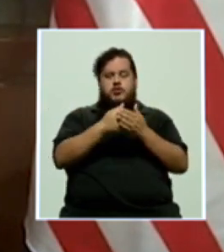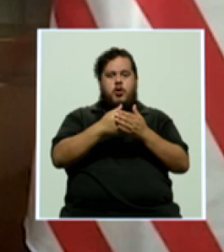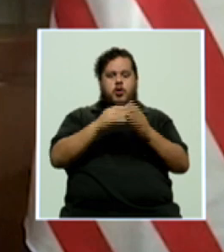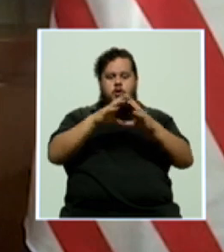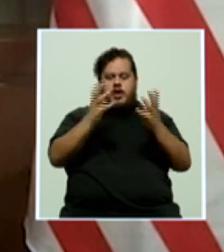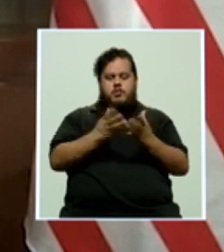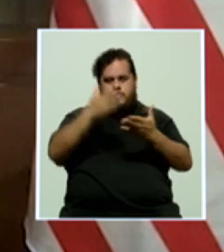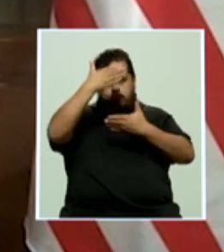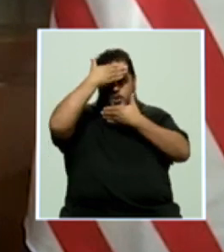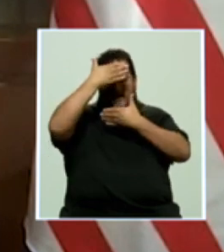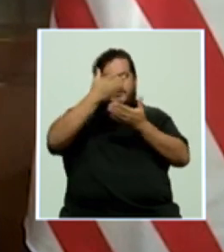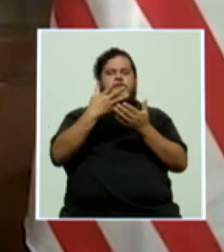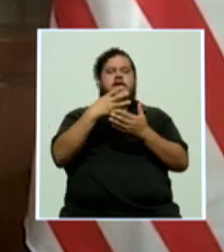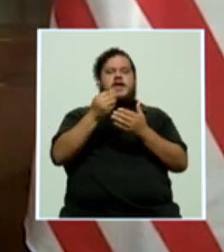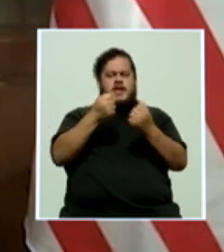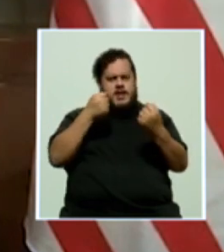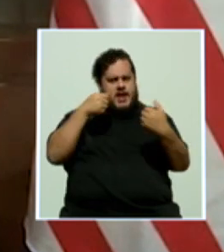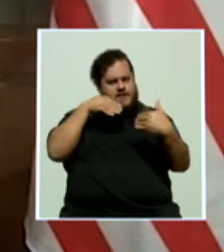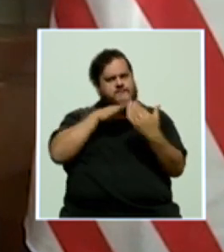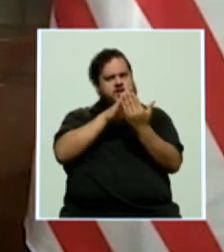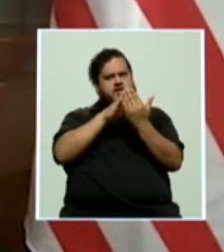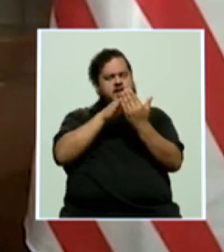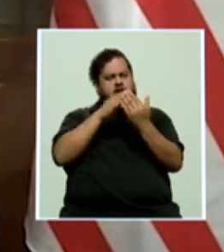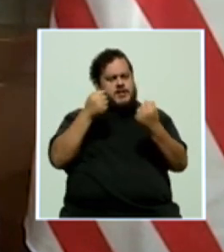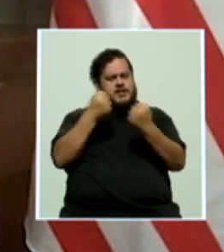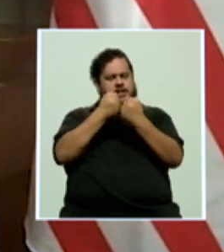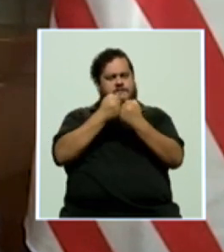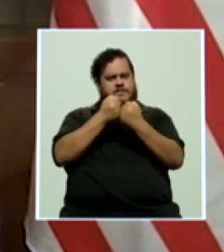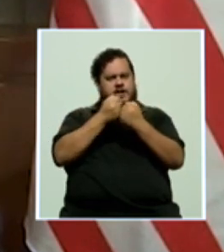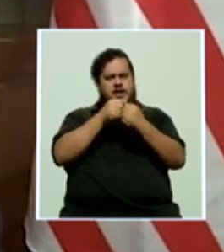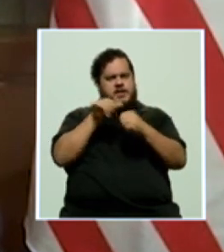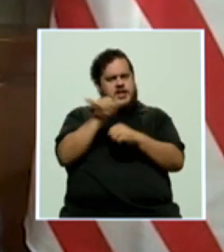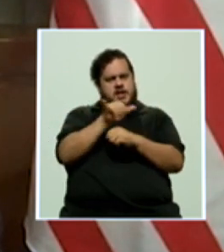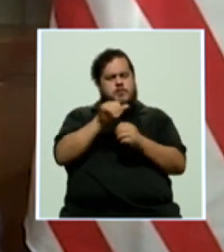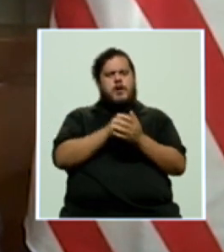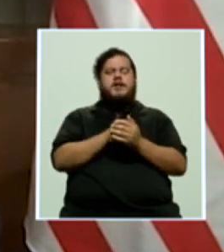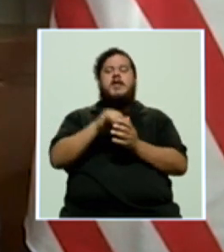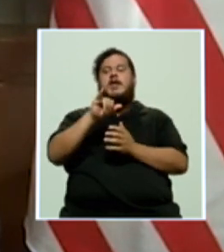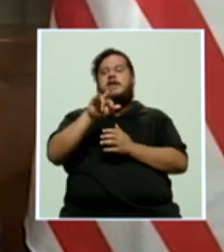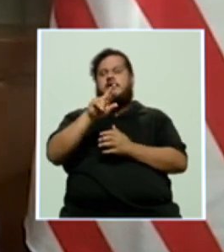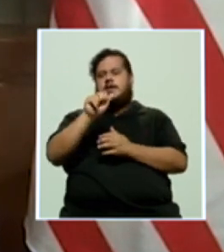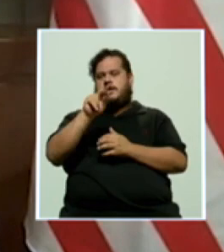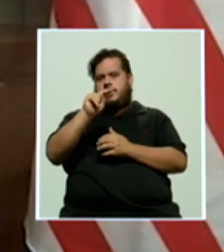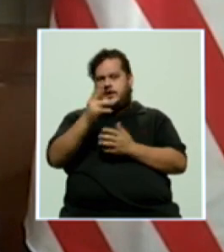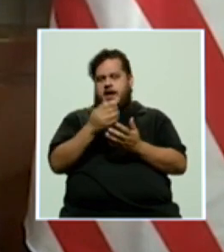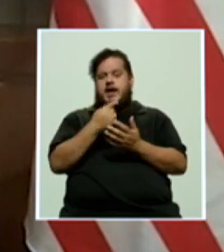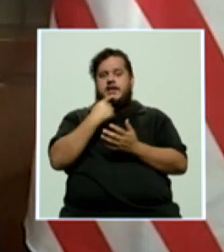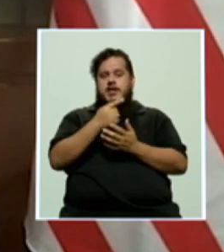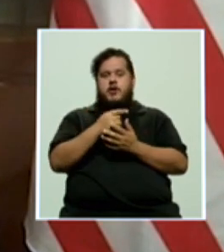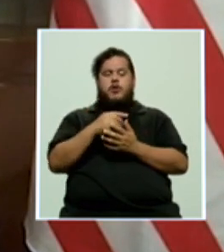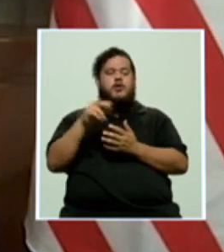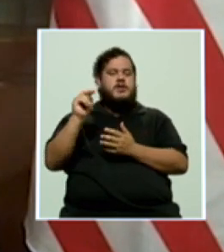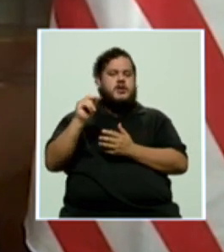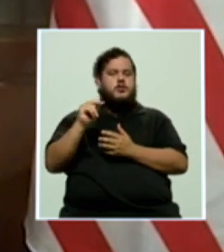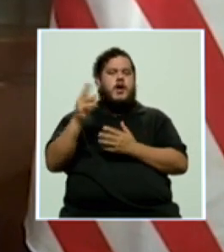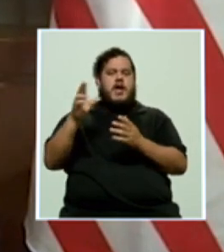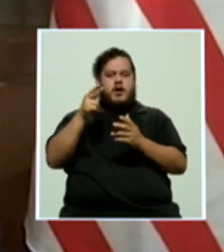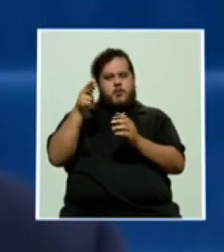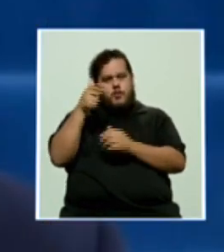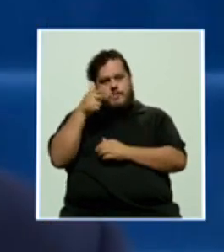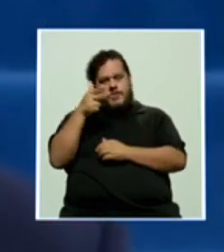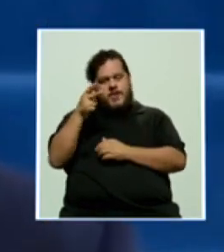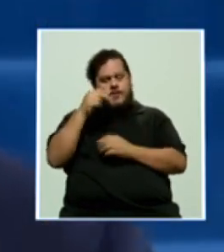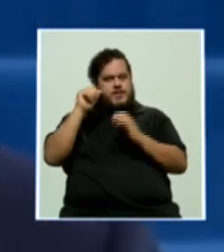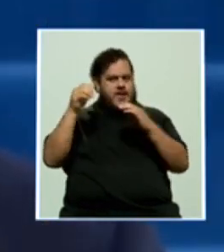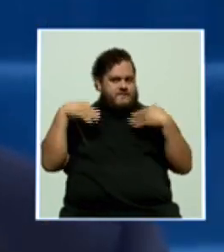desafíos comunes, empezando por la amenaza que representa a Irán", declaró Netanyahu en el video de felicitación. Por